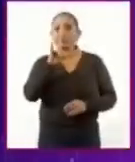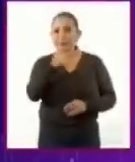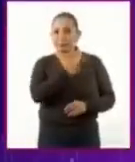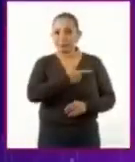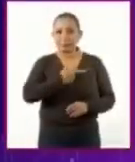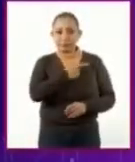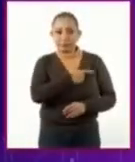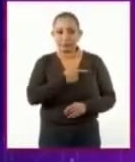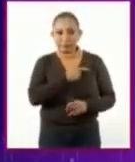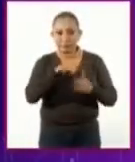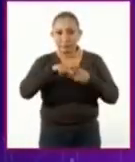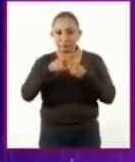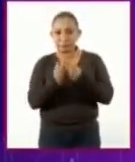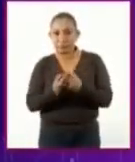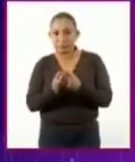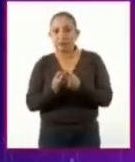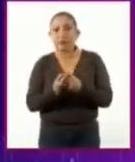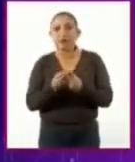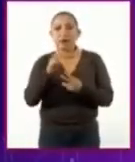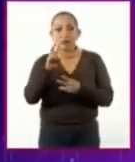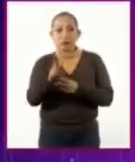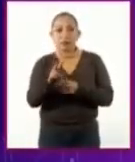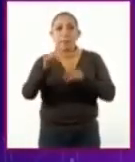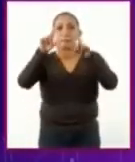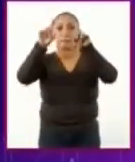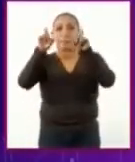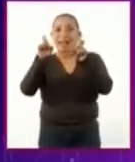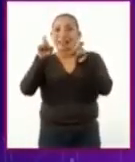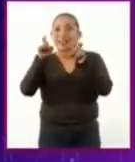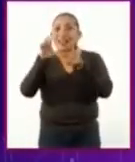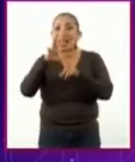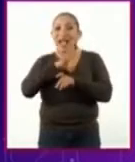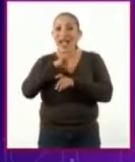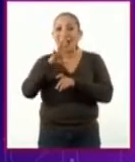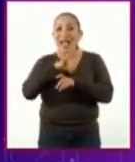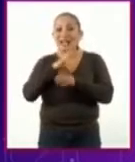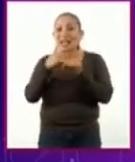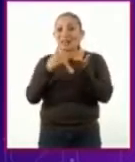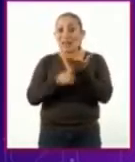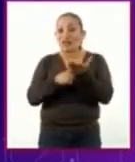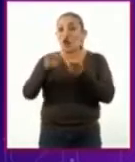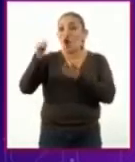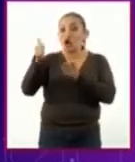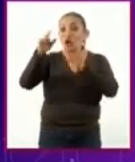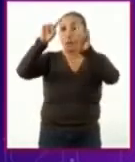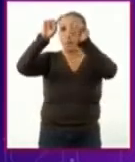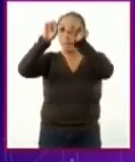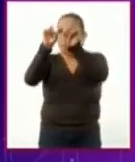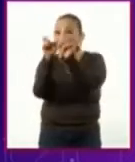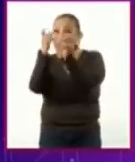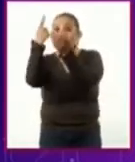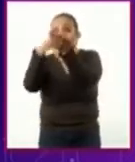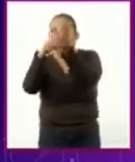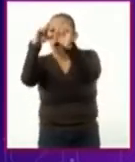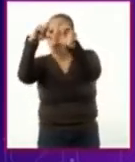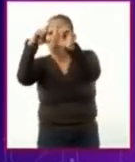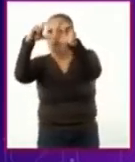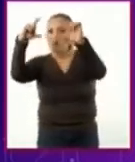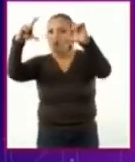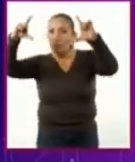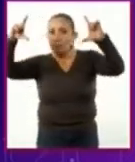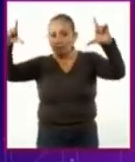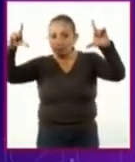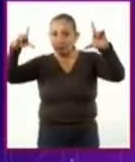Leslie. Comenzamos con la operación del paréntesis que se encuentra dentro de otros paréntesis y realizamos la